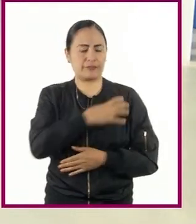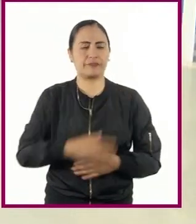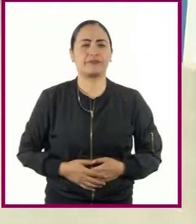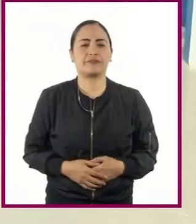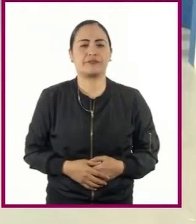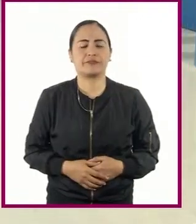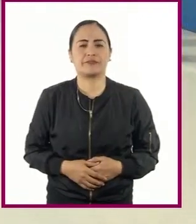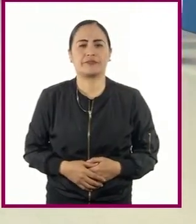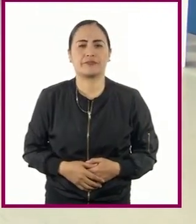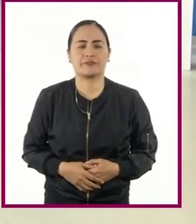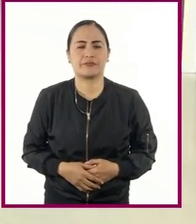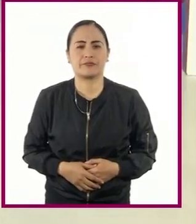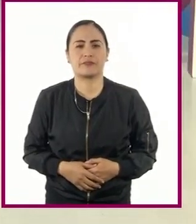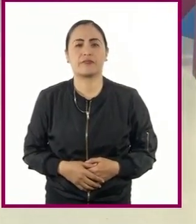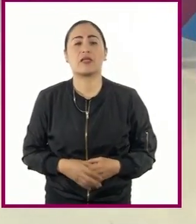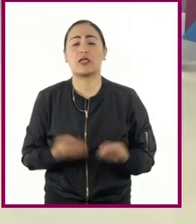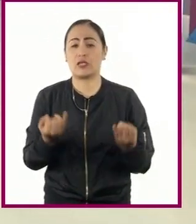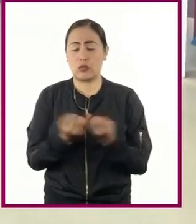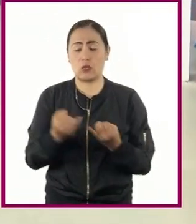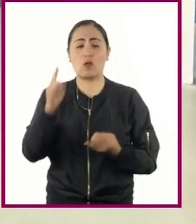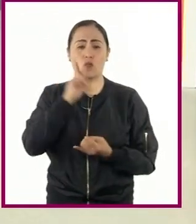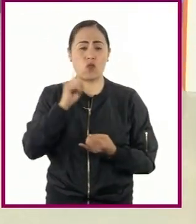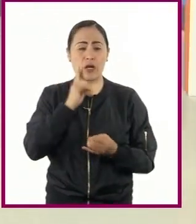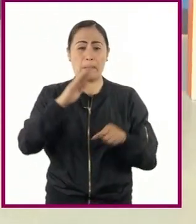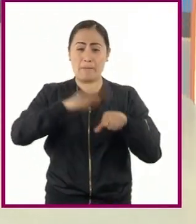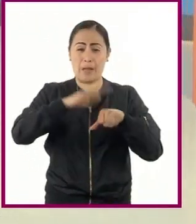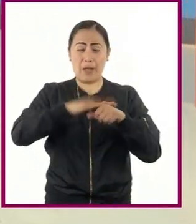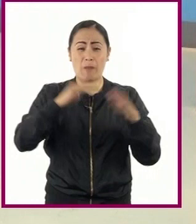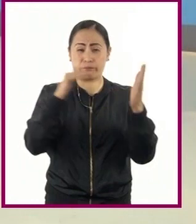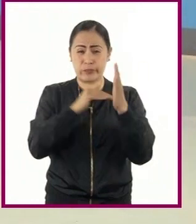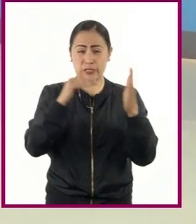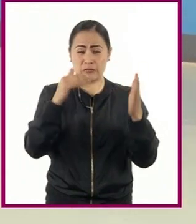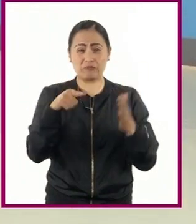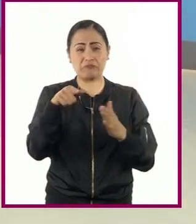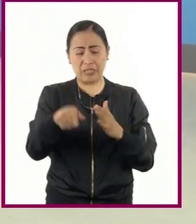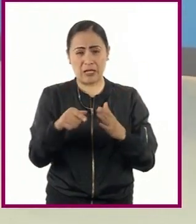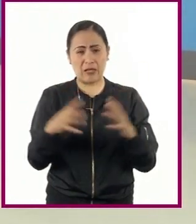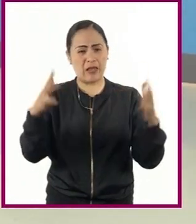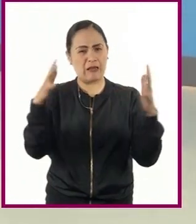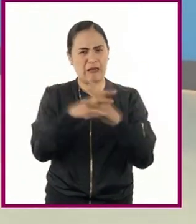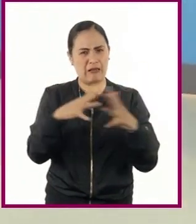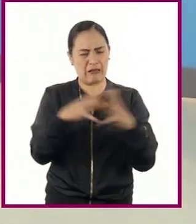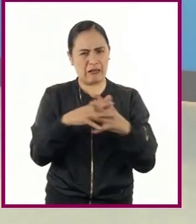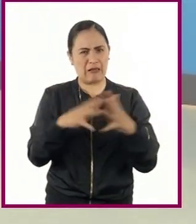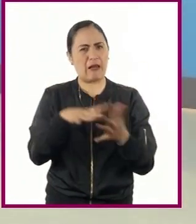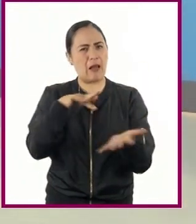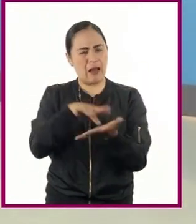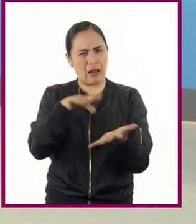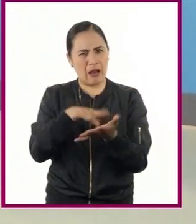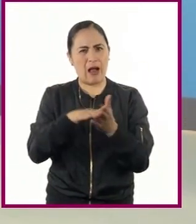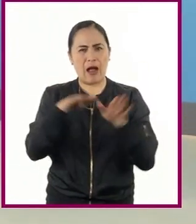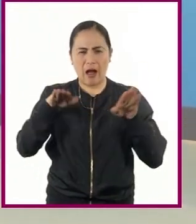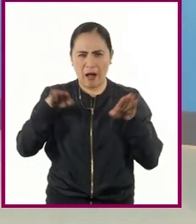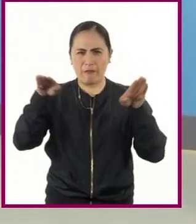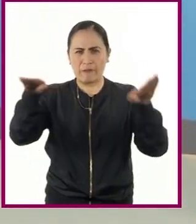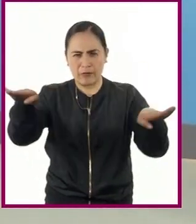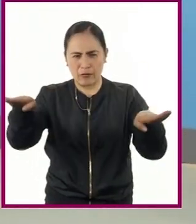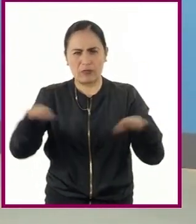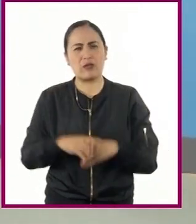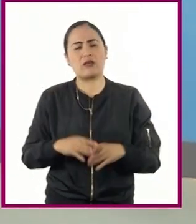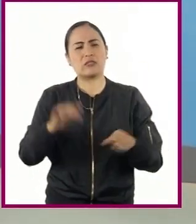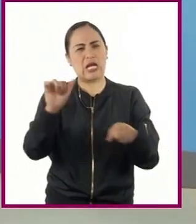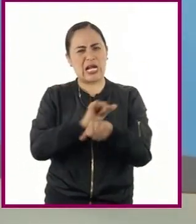Muchos miles más entraron a la industria de la guerra, que producía los tanques, aviones, carros de